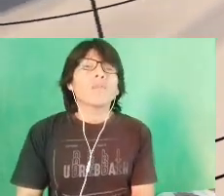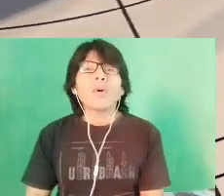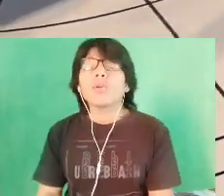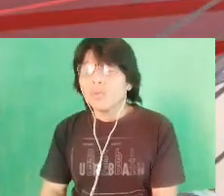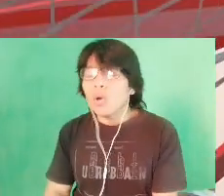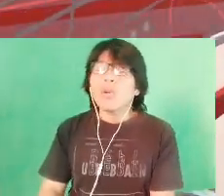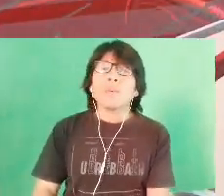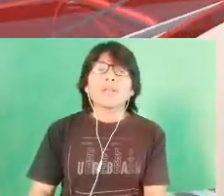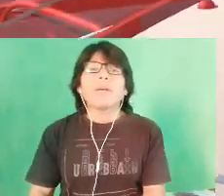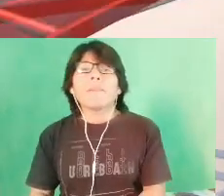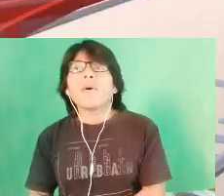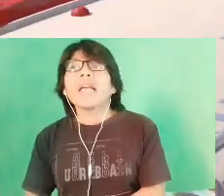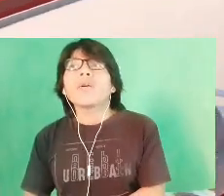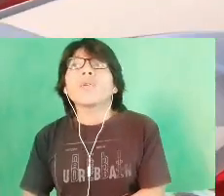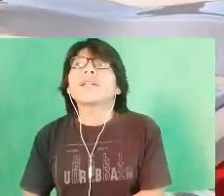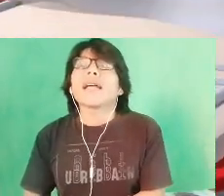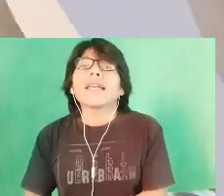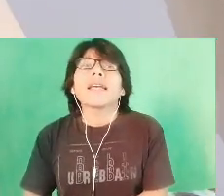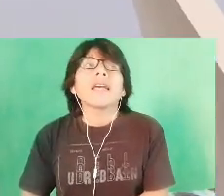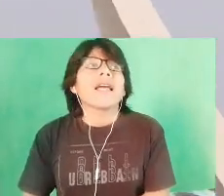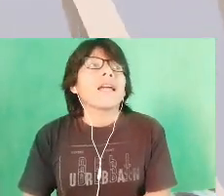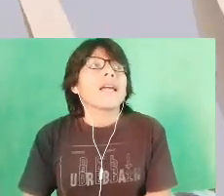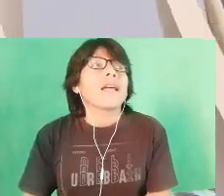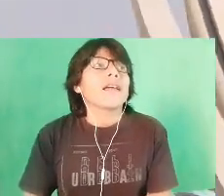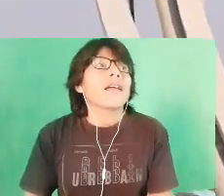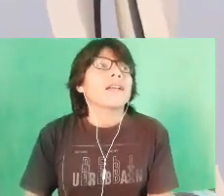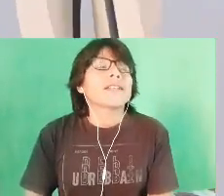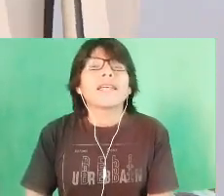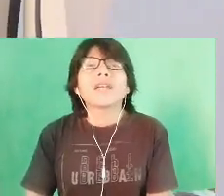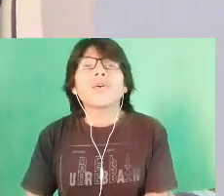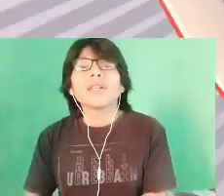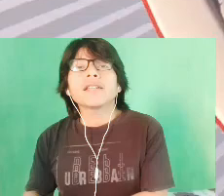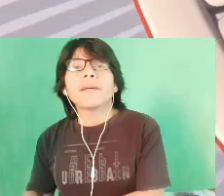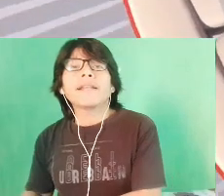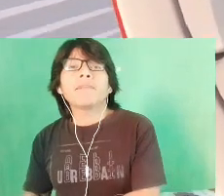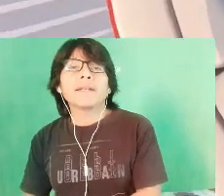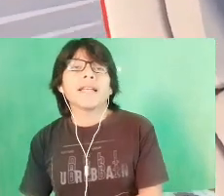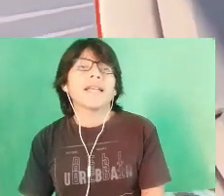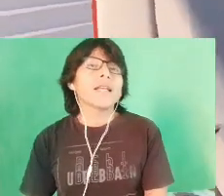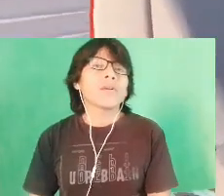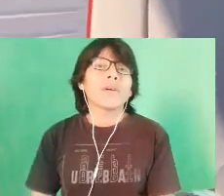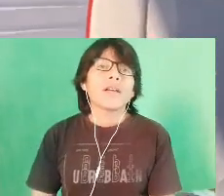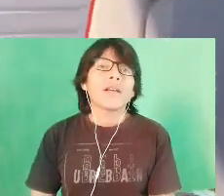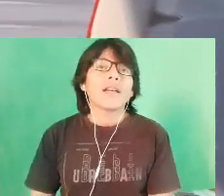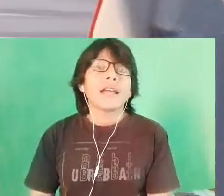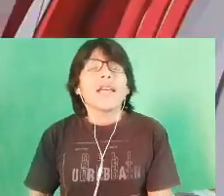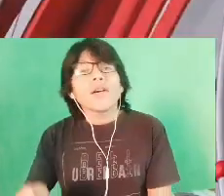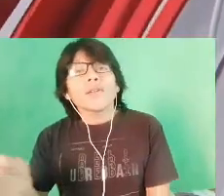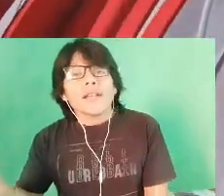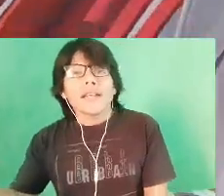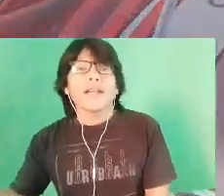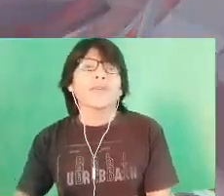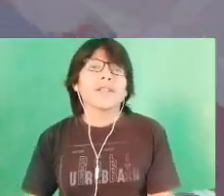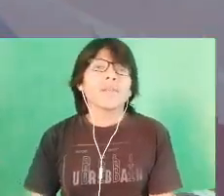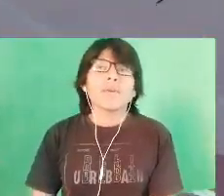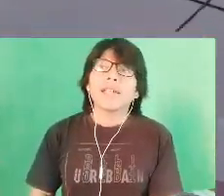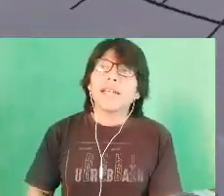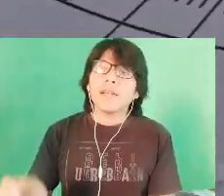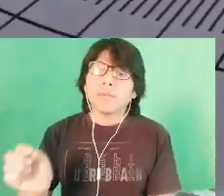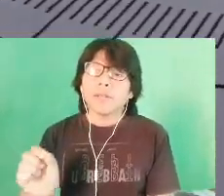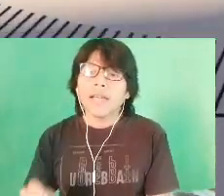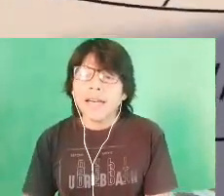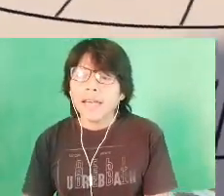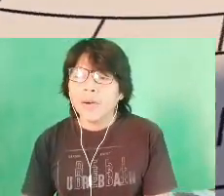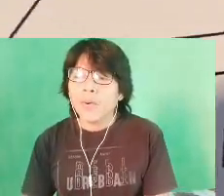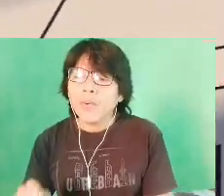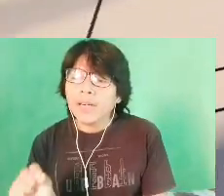hacer todo lo posible por encontrarle 5, 10, 20 pies al gato en contra de Claudia Sheinbaum.